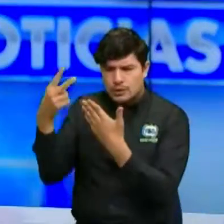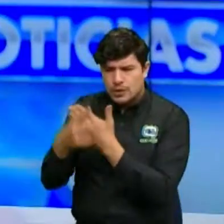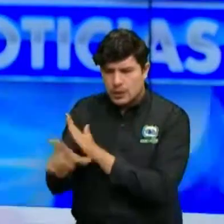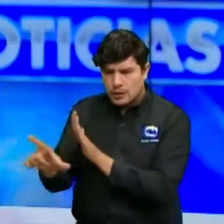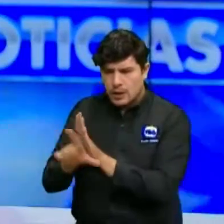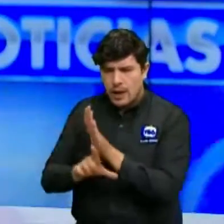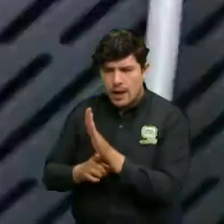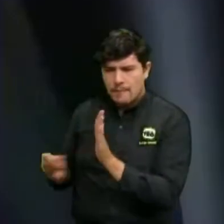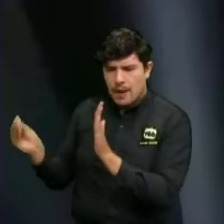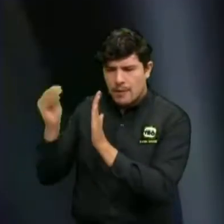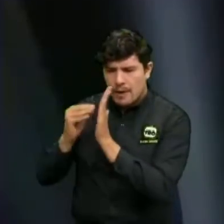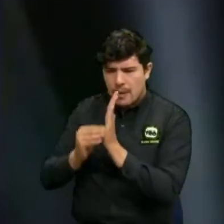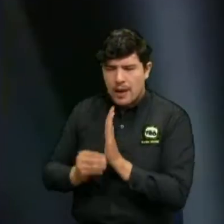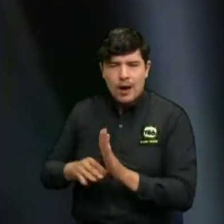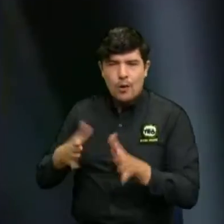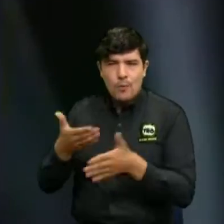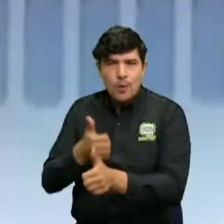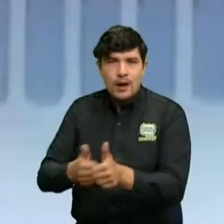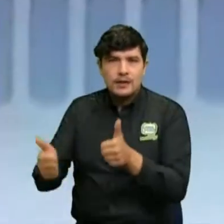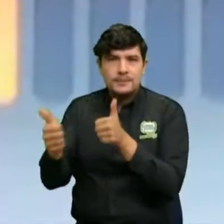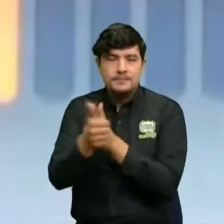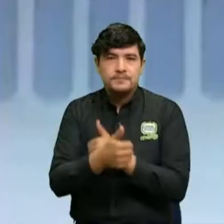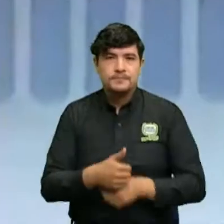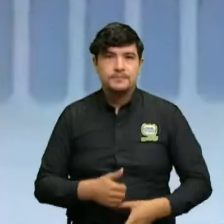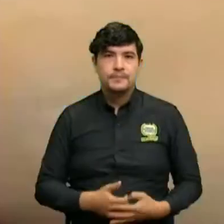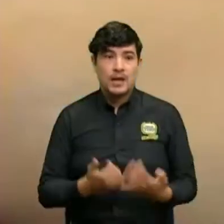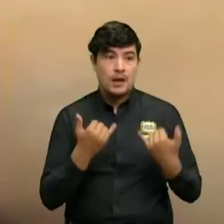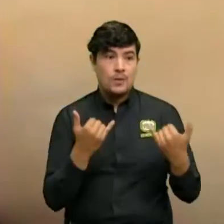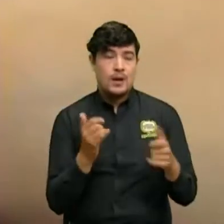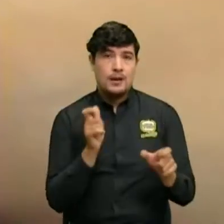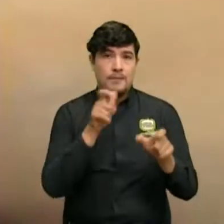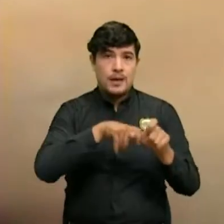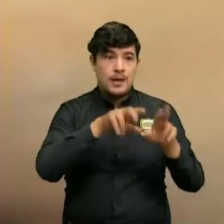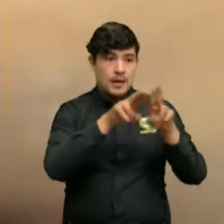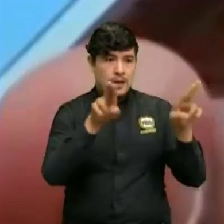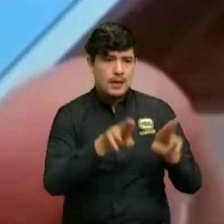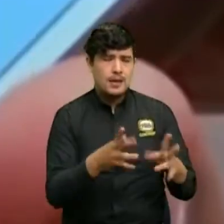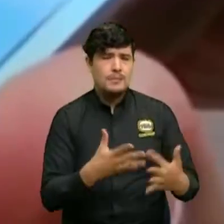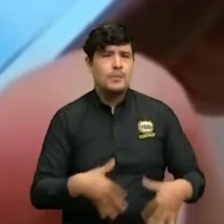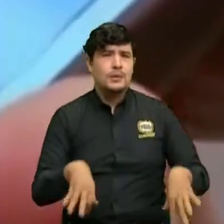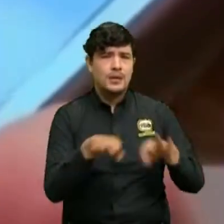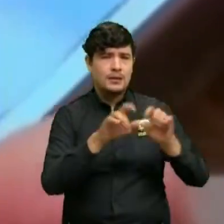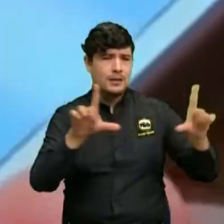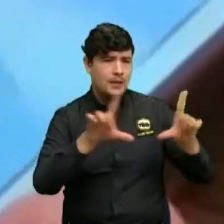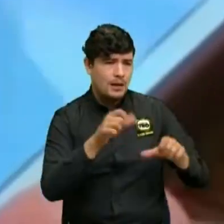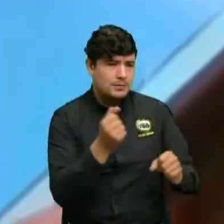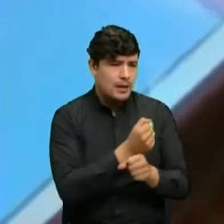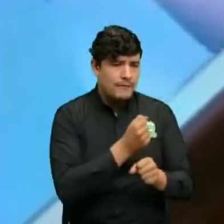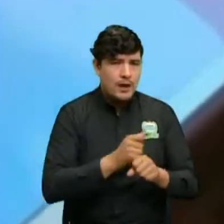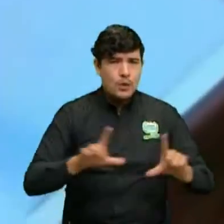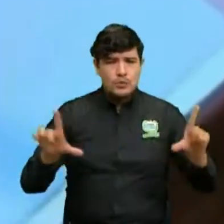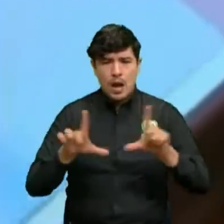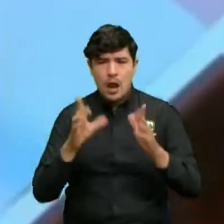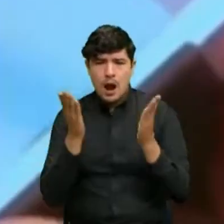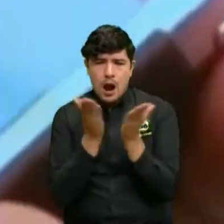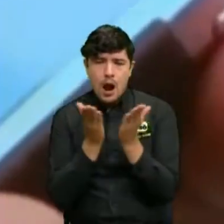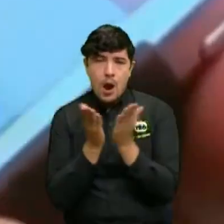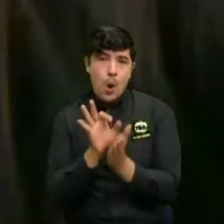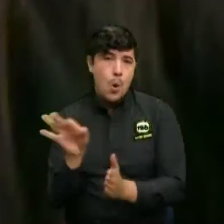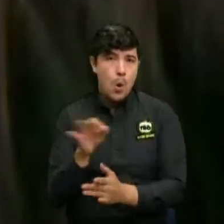ley hoy conectarse a internet es vital por el teletrabajo el té el estudio o por